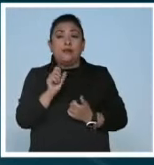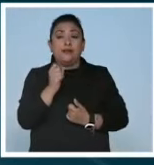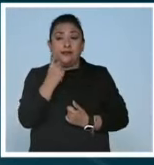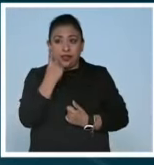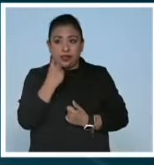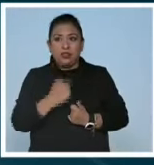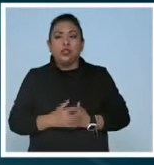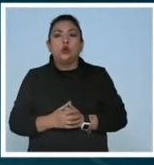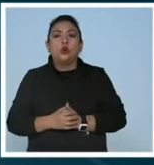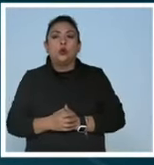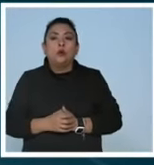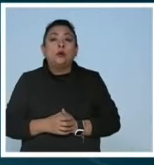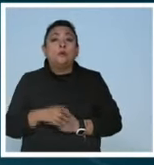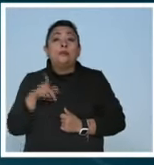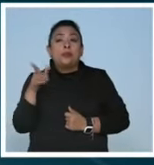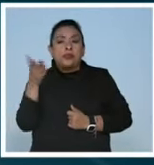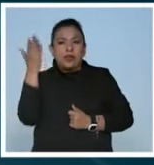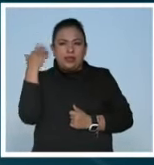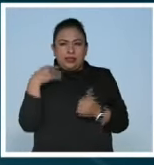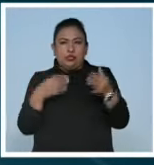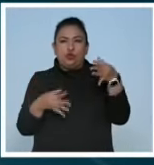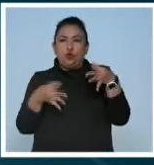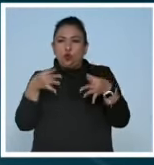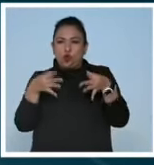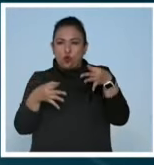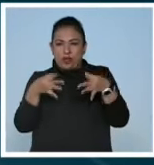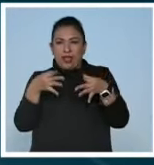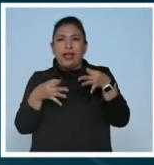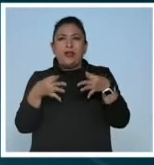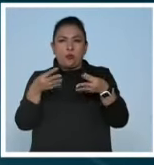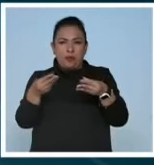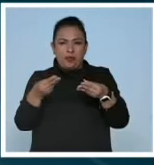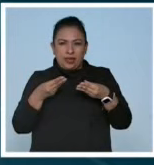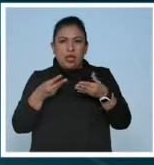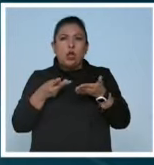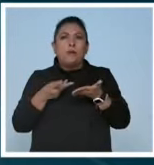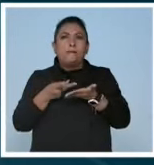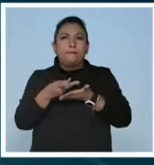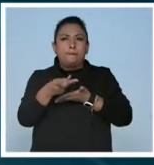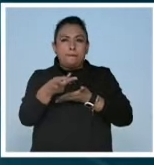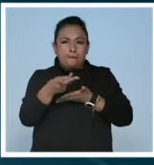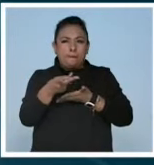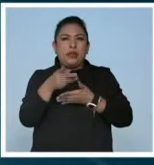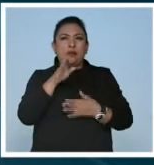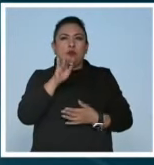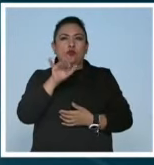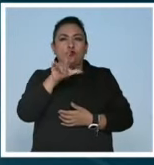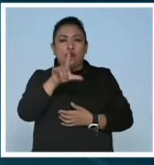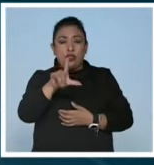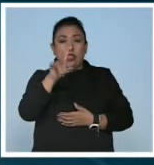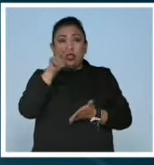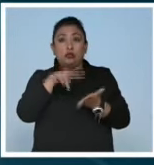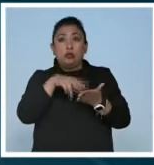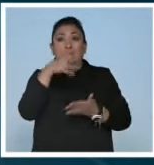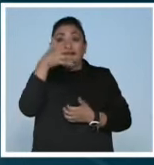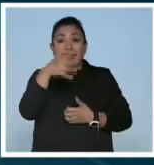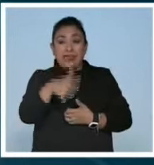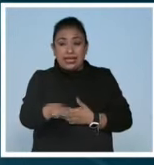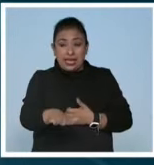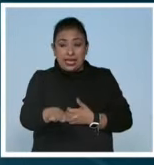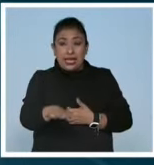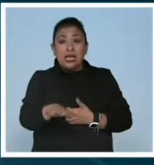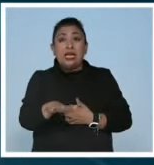2021. Y yo, ella había estado en el jurado en el que me habían dado el premio de Film de 2010. Era